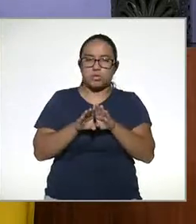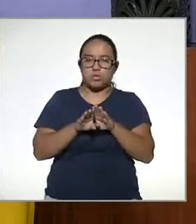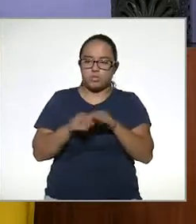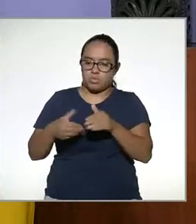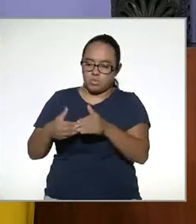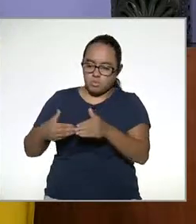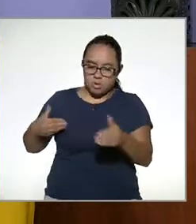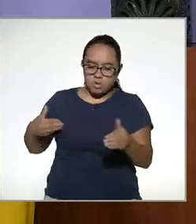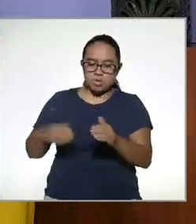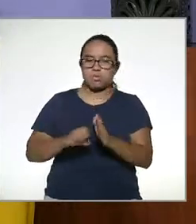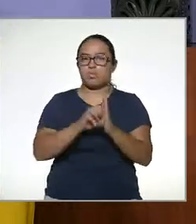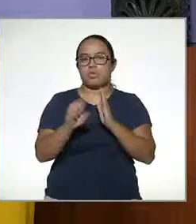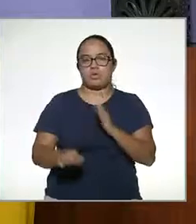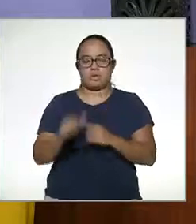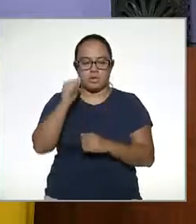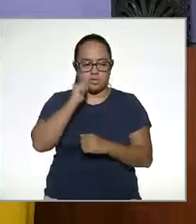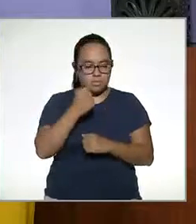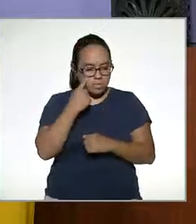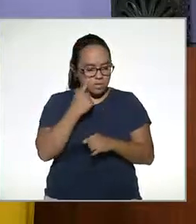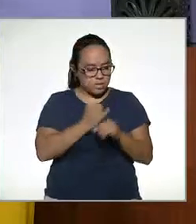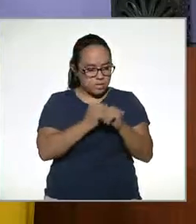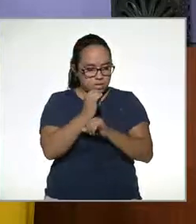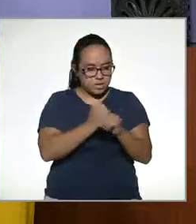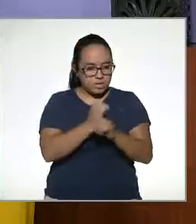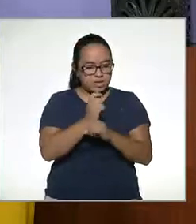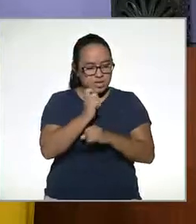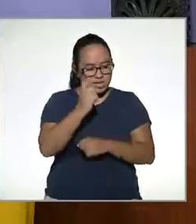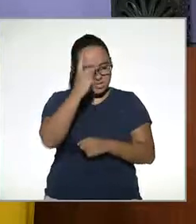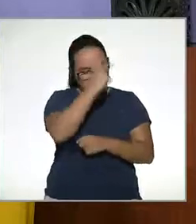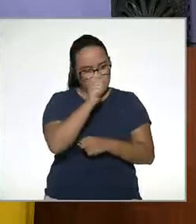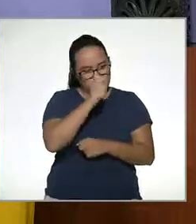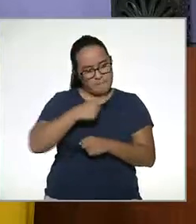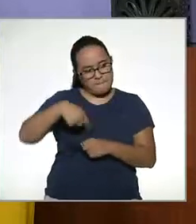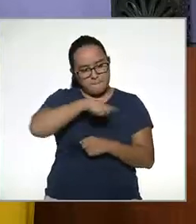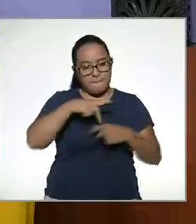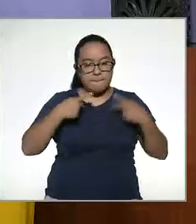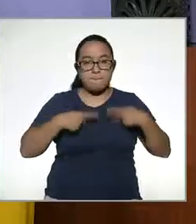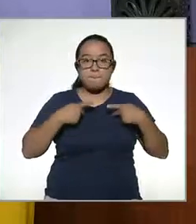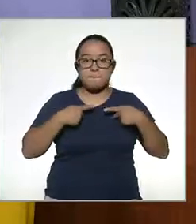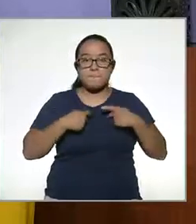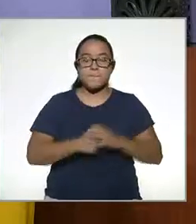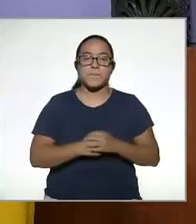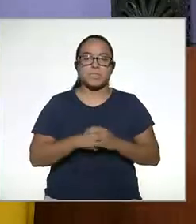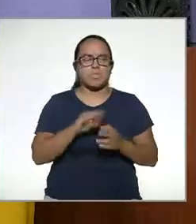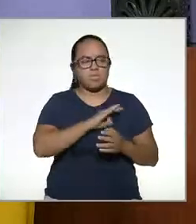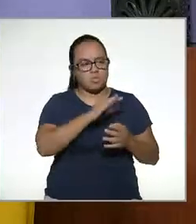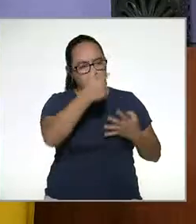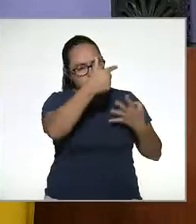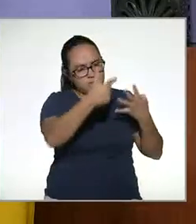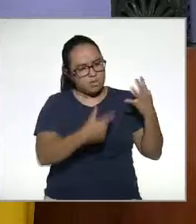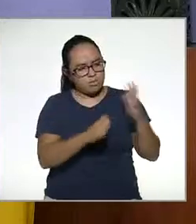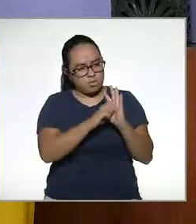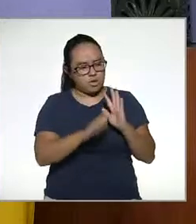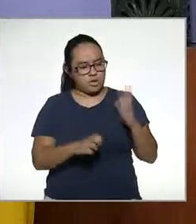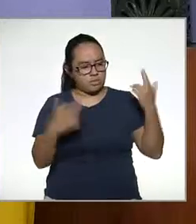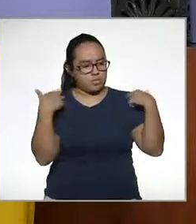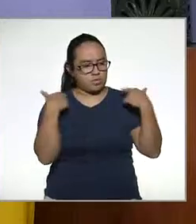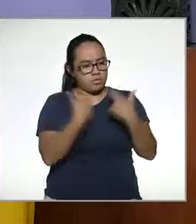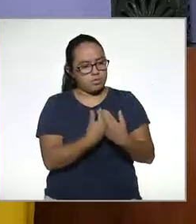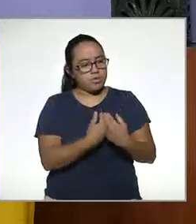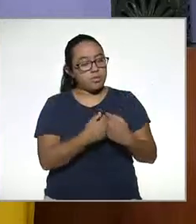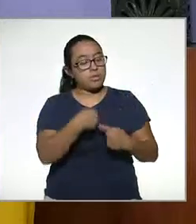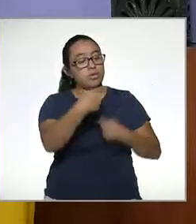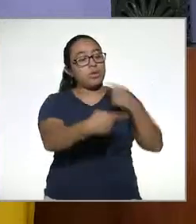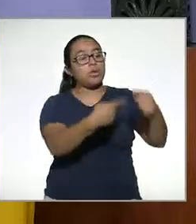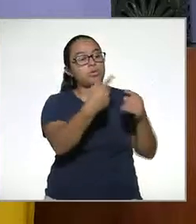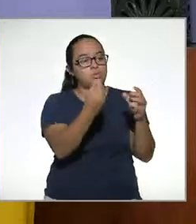anticipada. El ejemplo típico de la investigación de psicología social es que a uno le pueden dar una lista, por ejemplo, como maestro diciéndole el siguiente